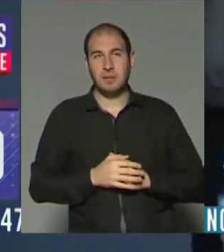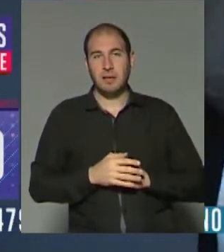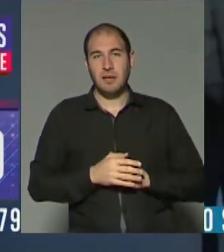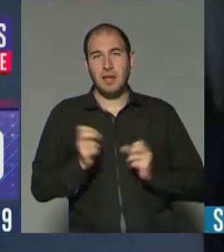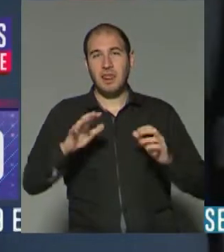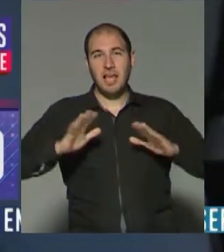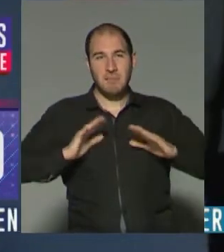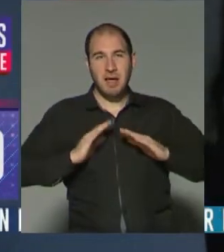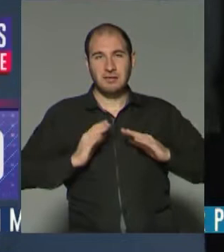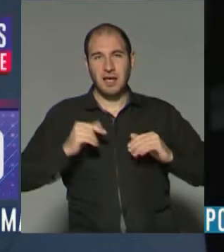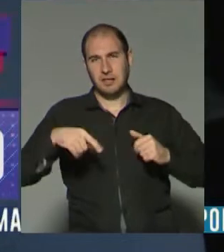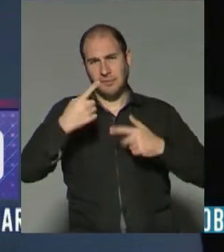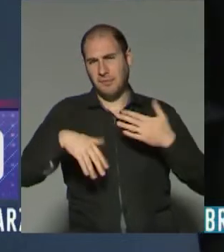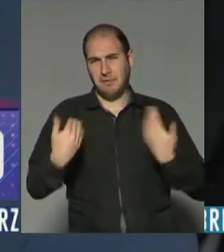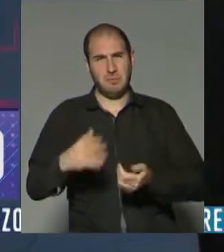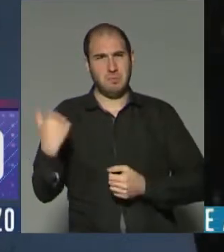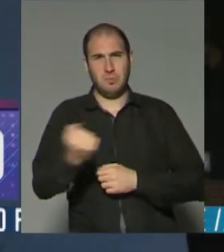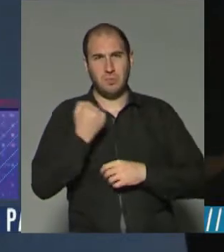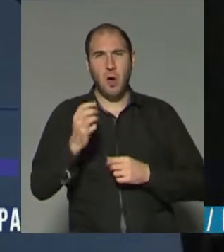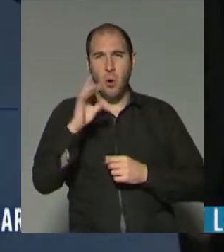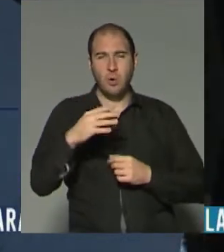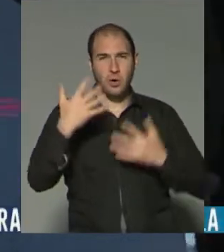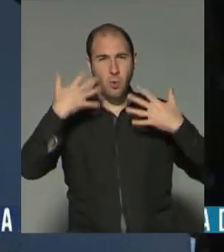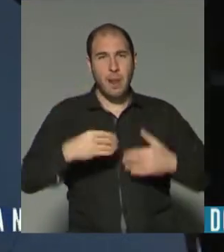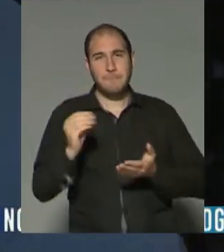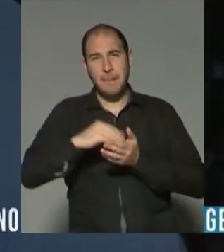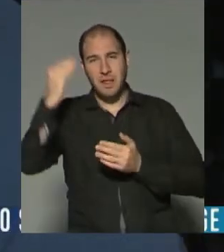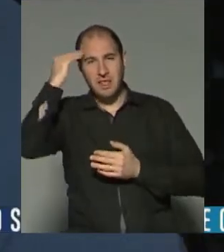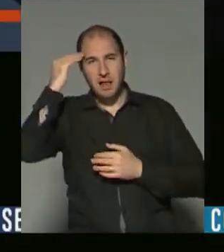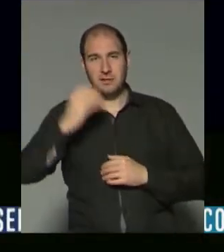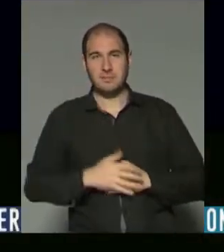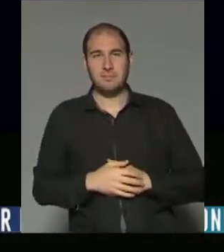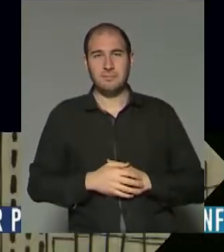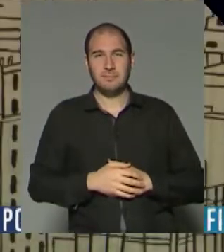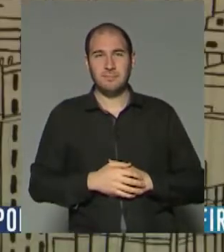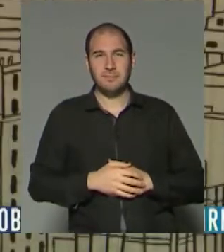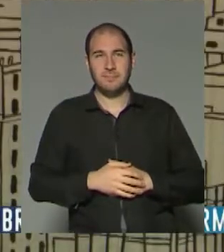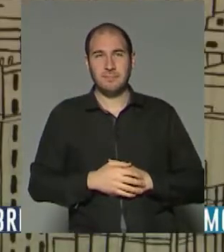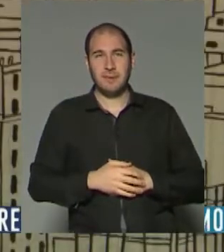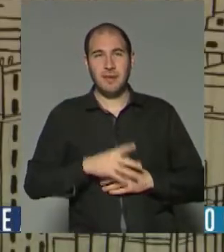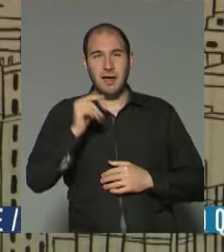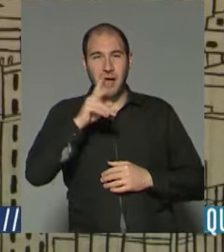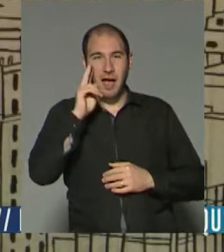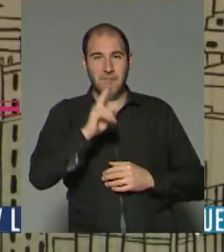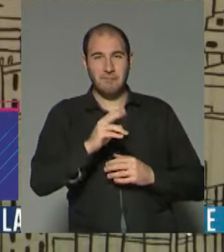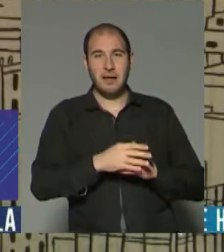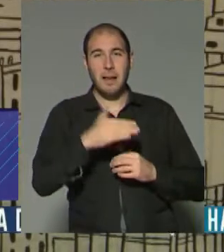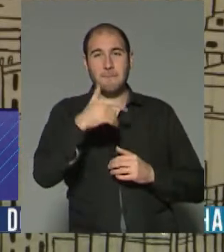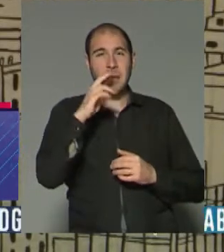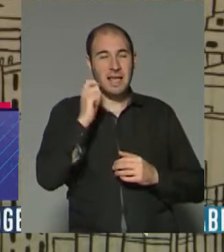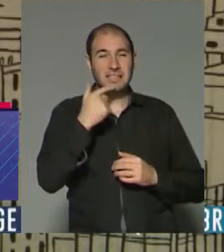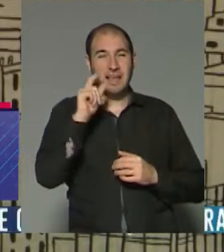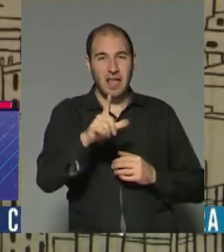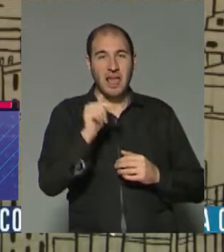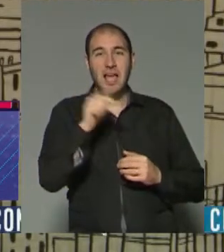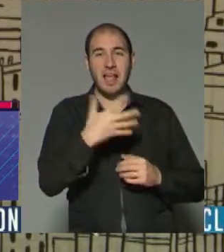el ejercicio físico tiene un montón de beneficios, no solamente a nivel corporal, sino a nivel mental. Ahí escuchábamos a María Isabel